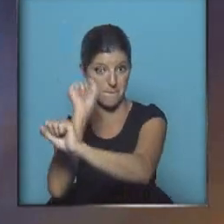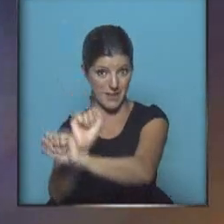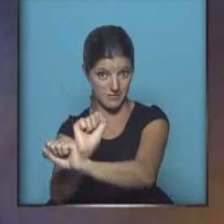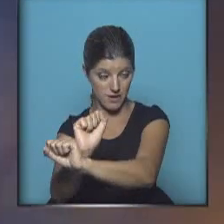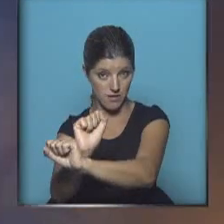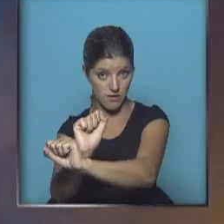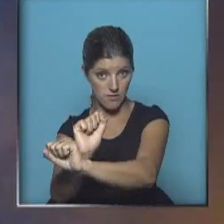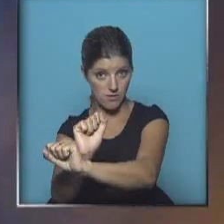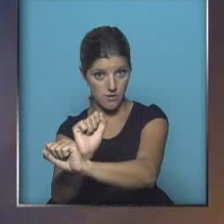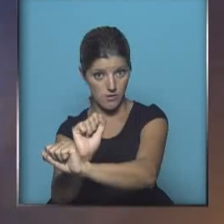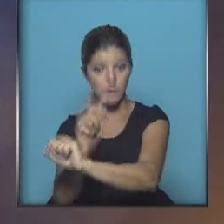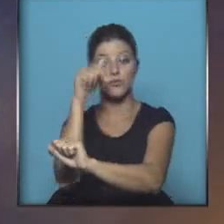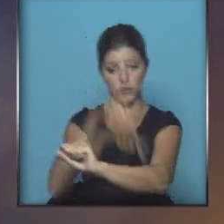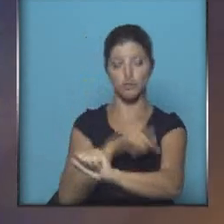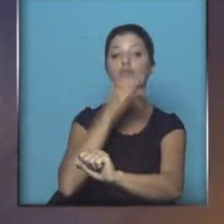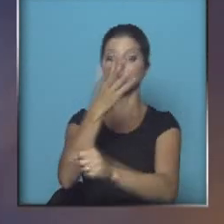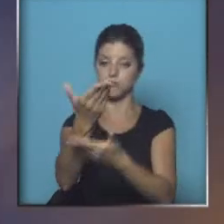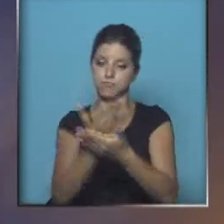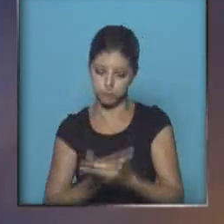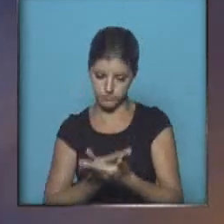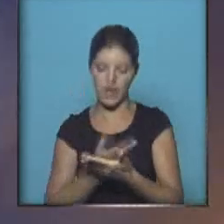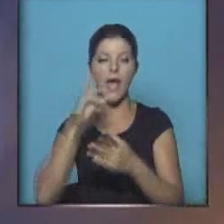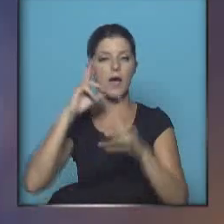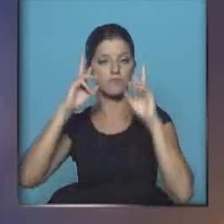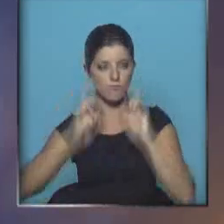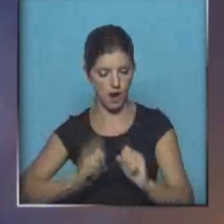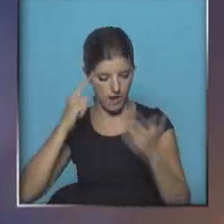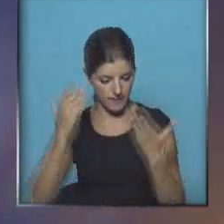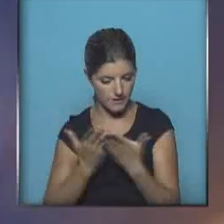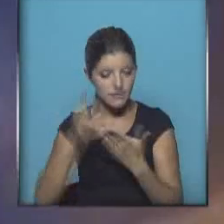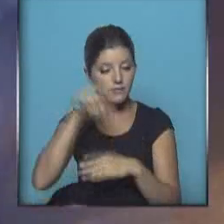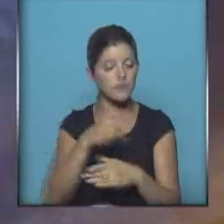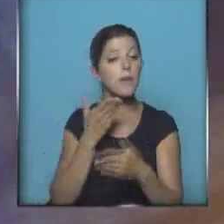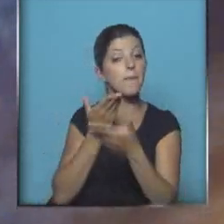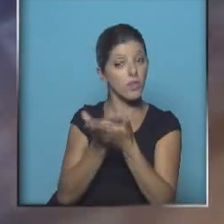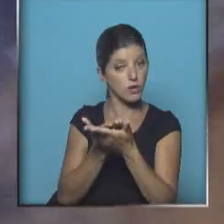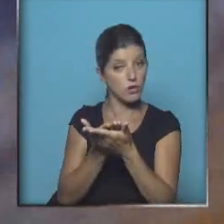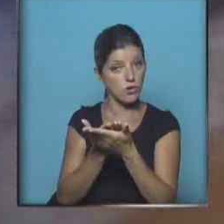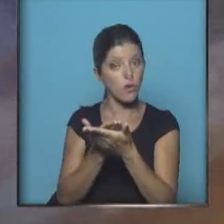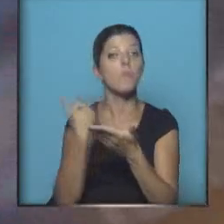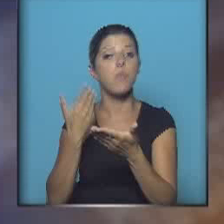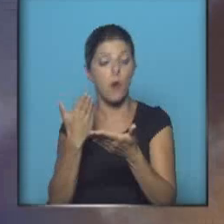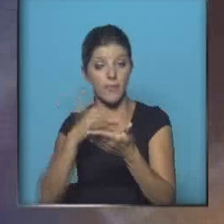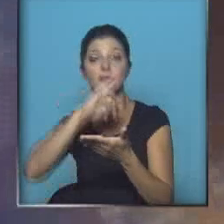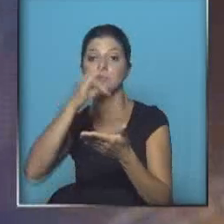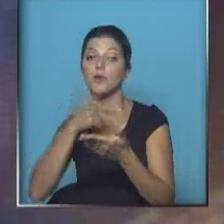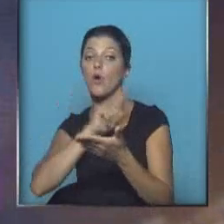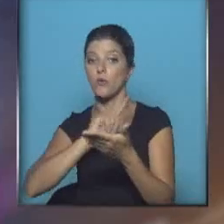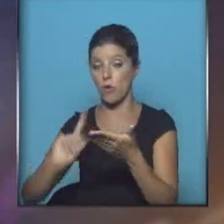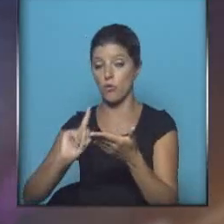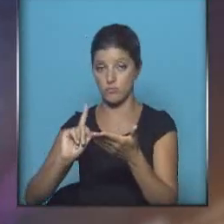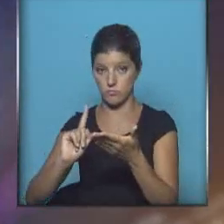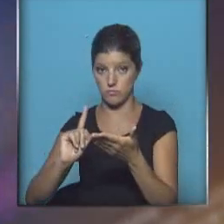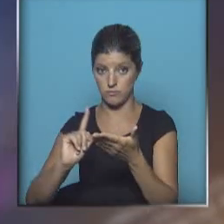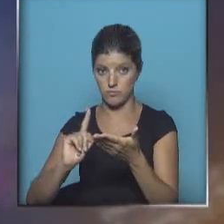Interpol toma esa orden, analiza si esa orden, digamos, es procedente por la autoridad